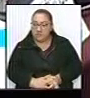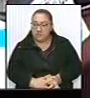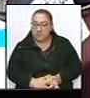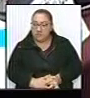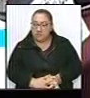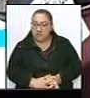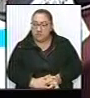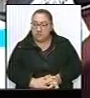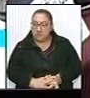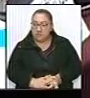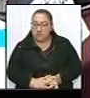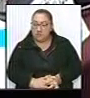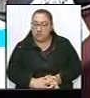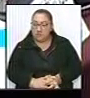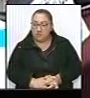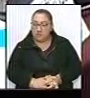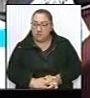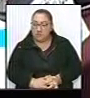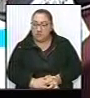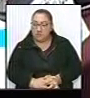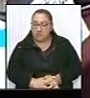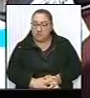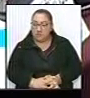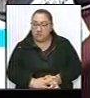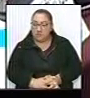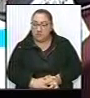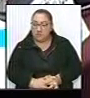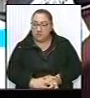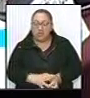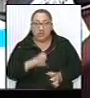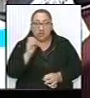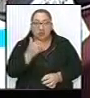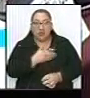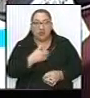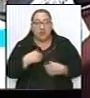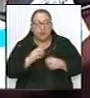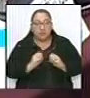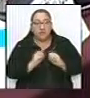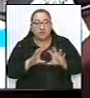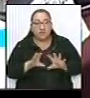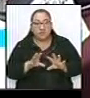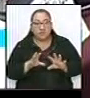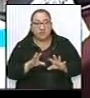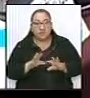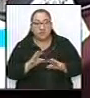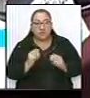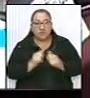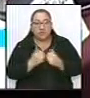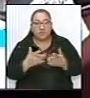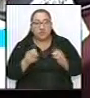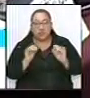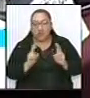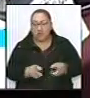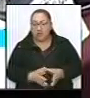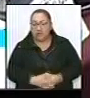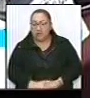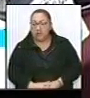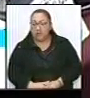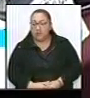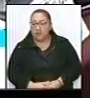presidenta, yo creo que aquí creo que se debe dejar, a mi modo de ver, las cosas como están.